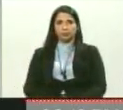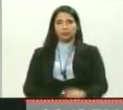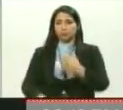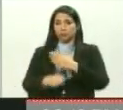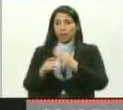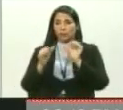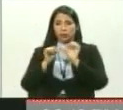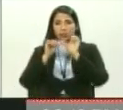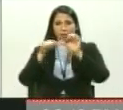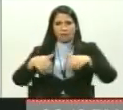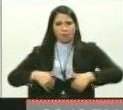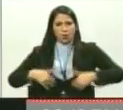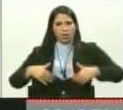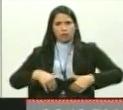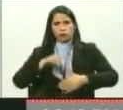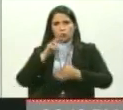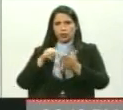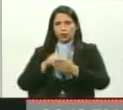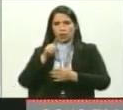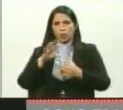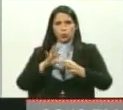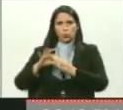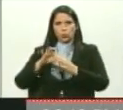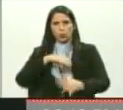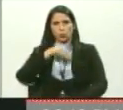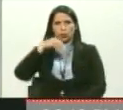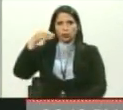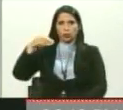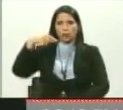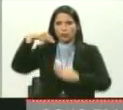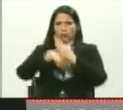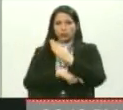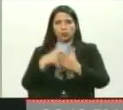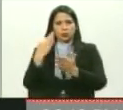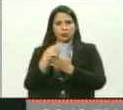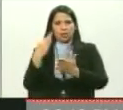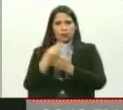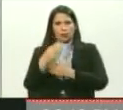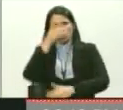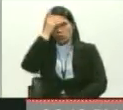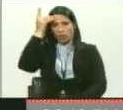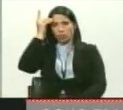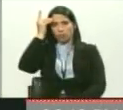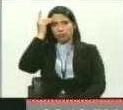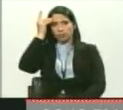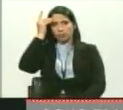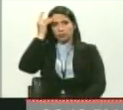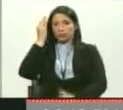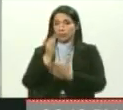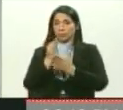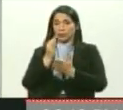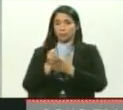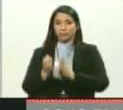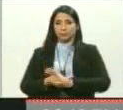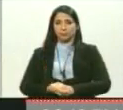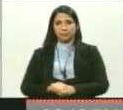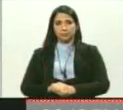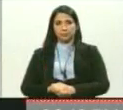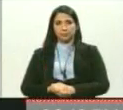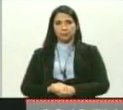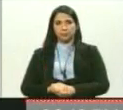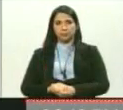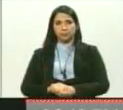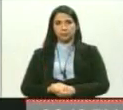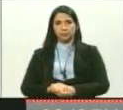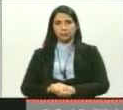en el esfuerzo nacional, en una unión espiritual profunda, siempre Diosdado, siempre. Elevo mis